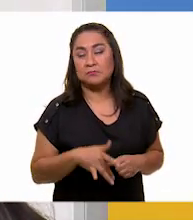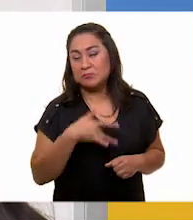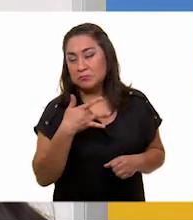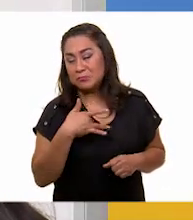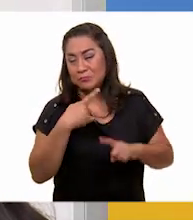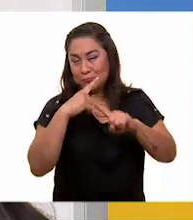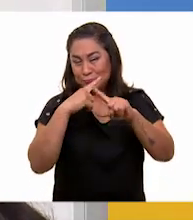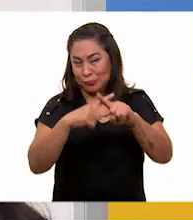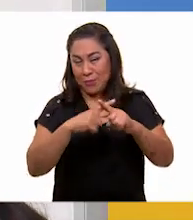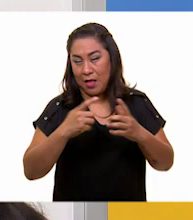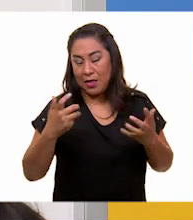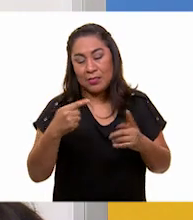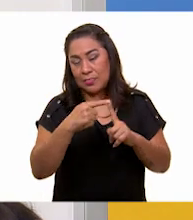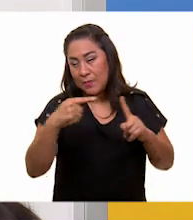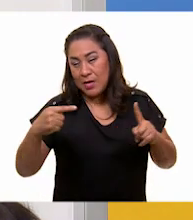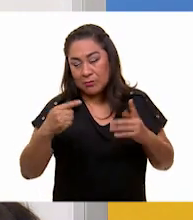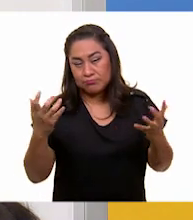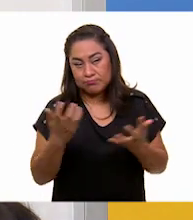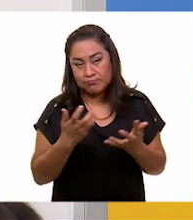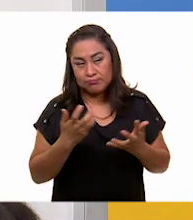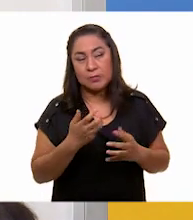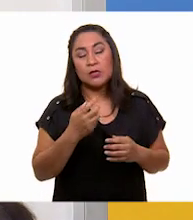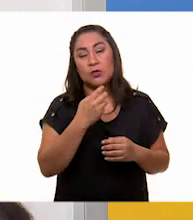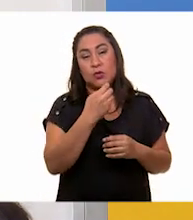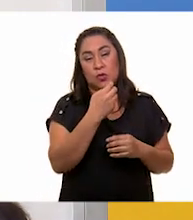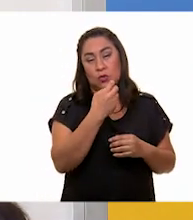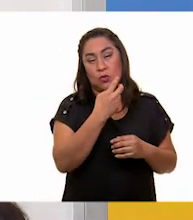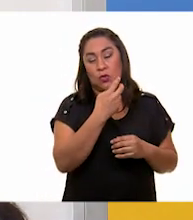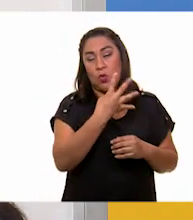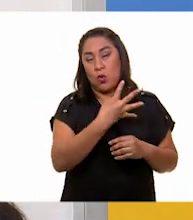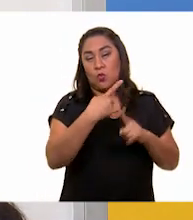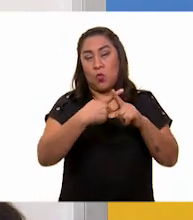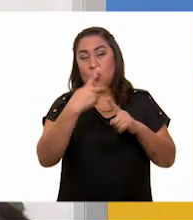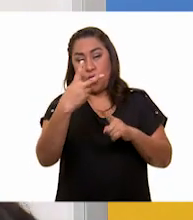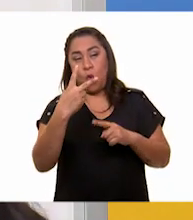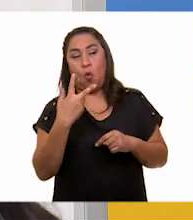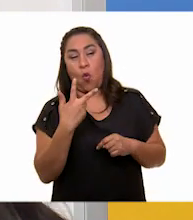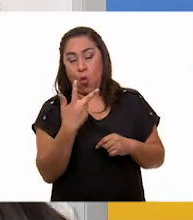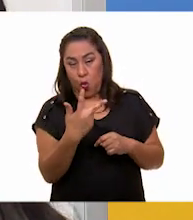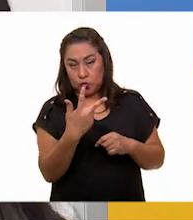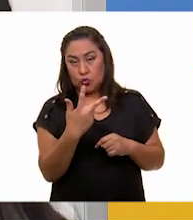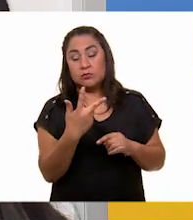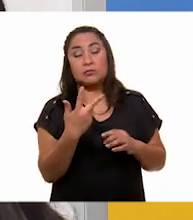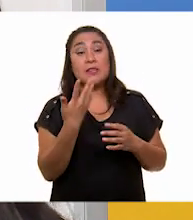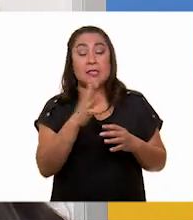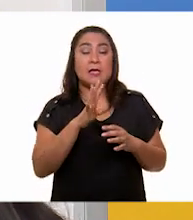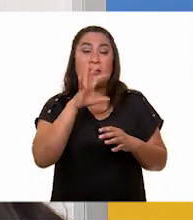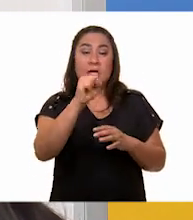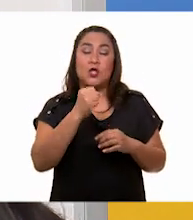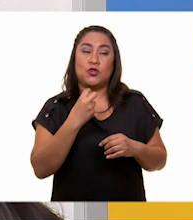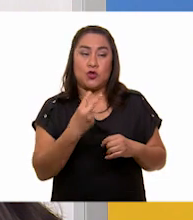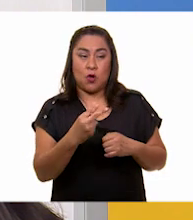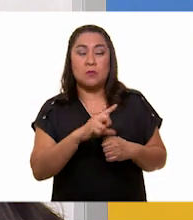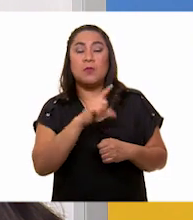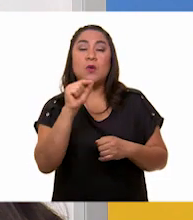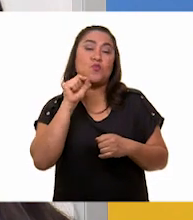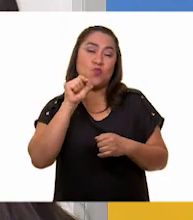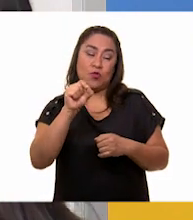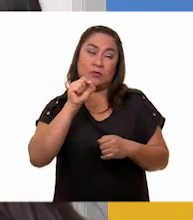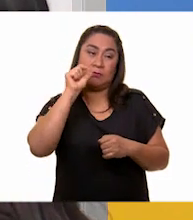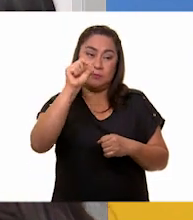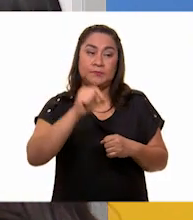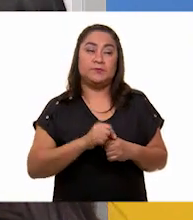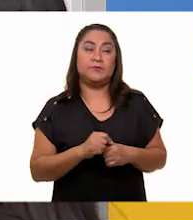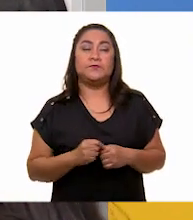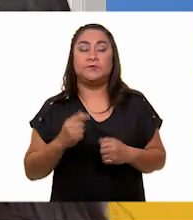son 2. Subimos muy bien aquí nuestro puntito y entonces bajamos después el 8 y